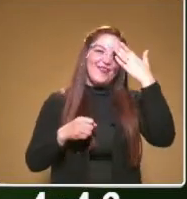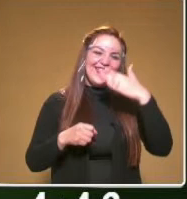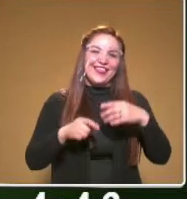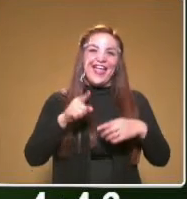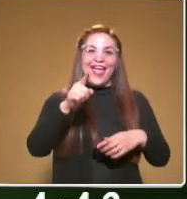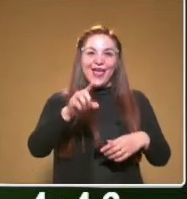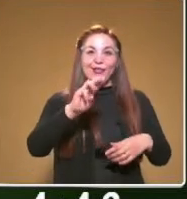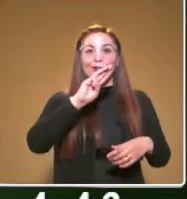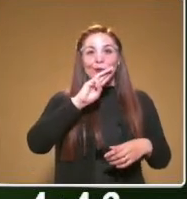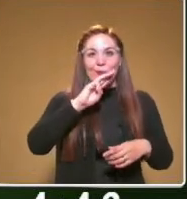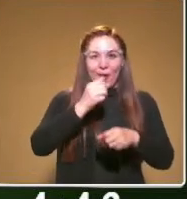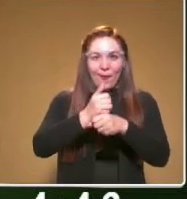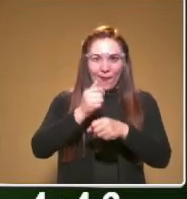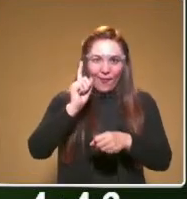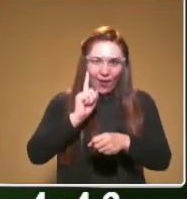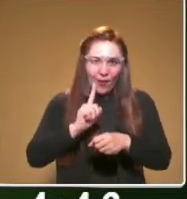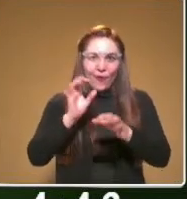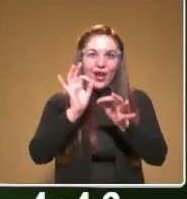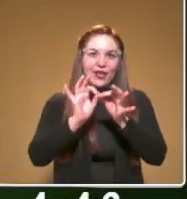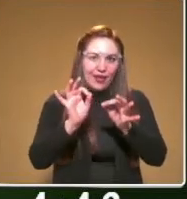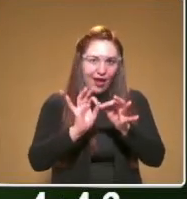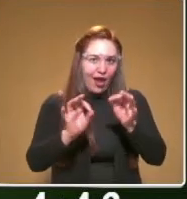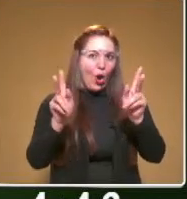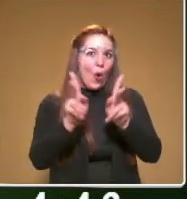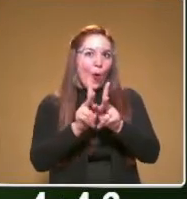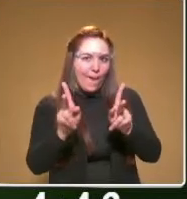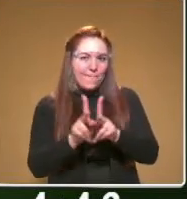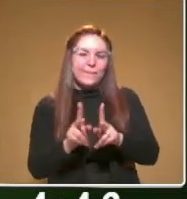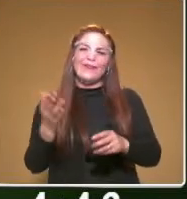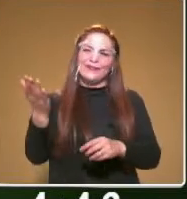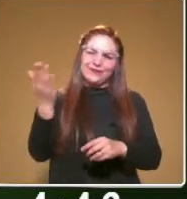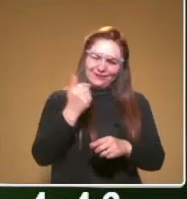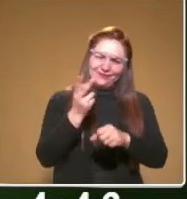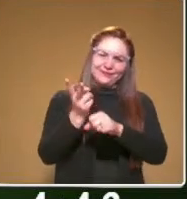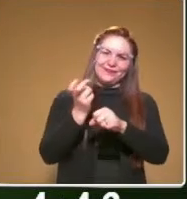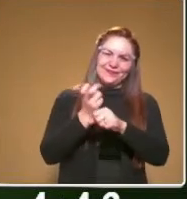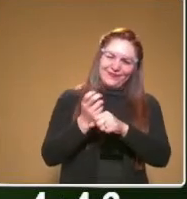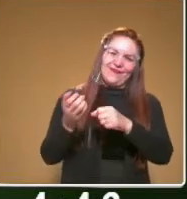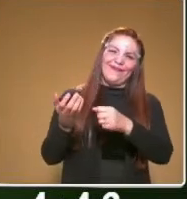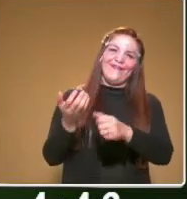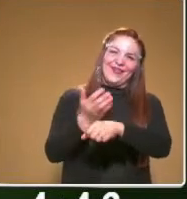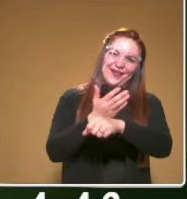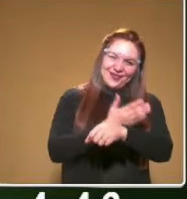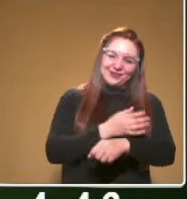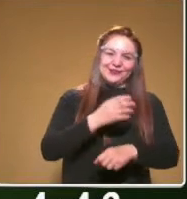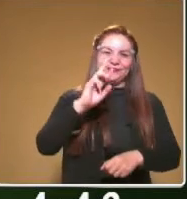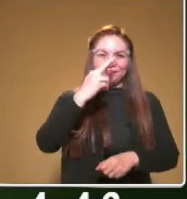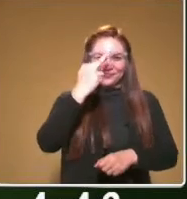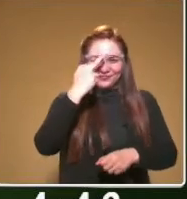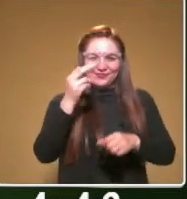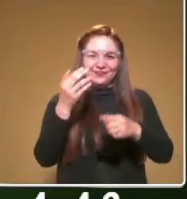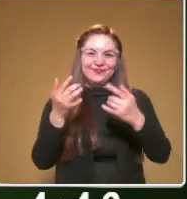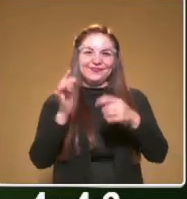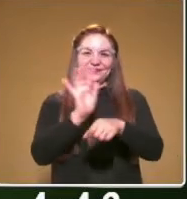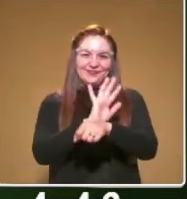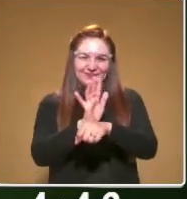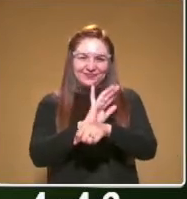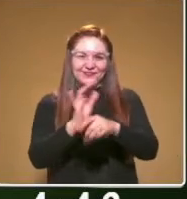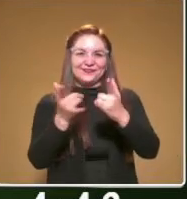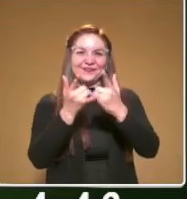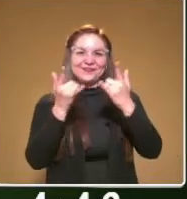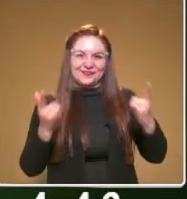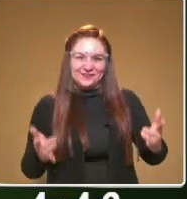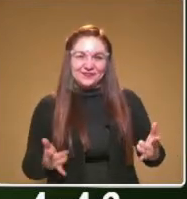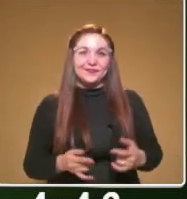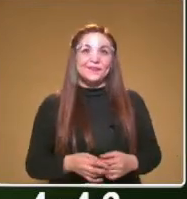tu tío, tu primo o alguien que viva ahí contigo, pues tráetelo porque te va a ayudar que recuerde también esta película. Exactamente.